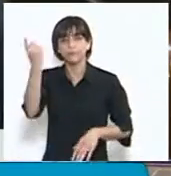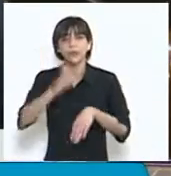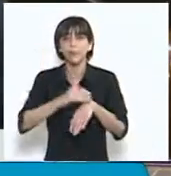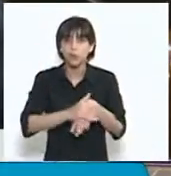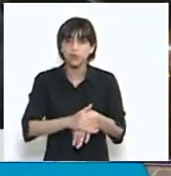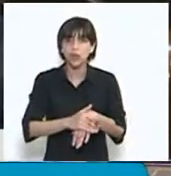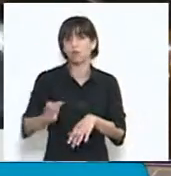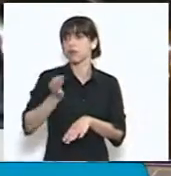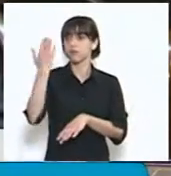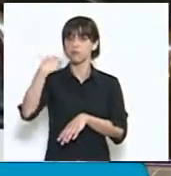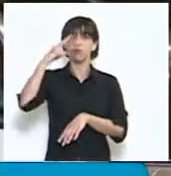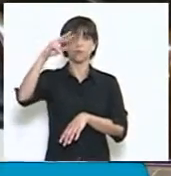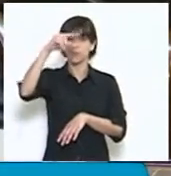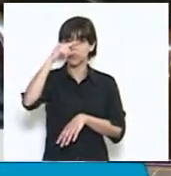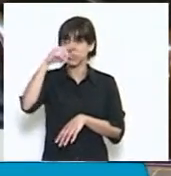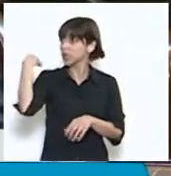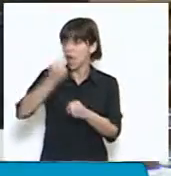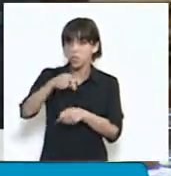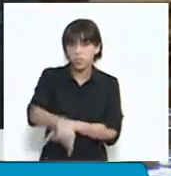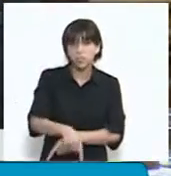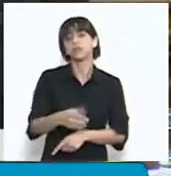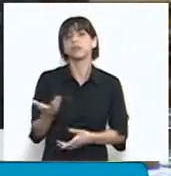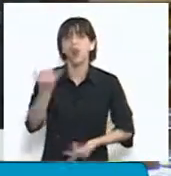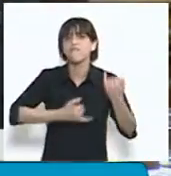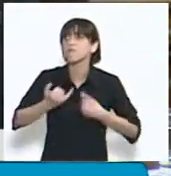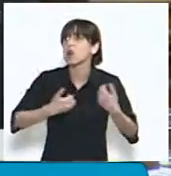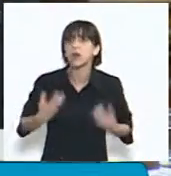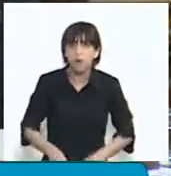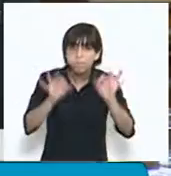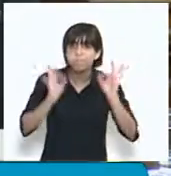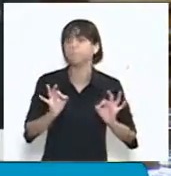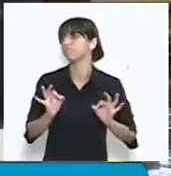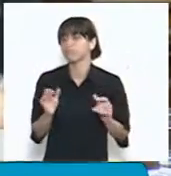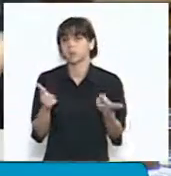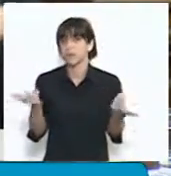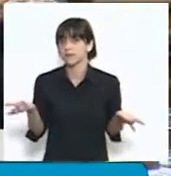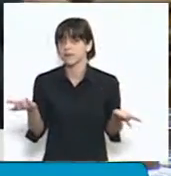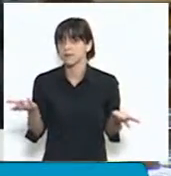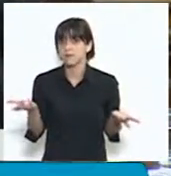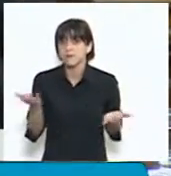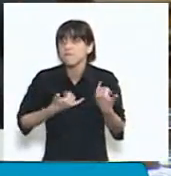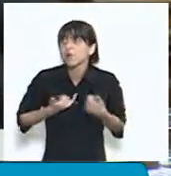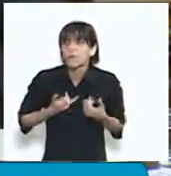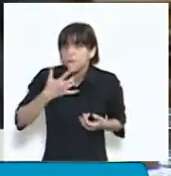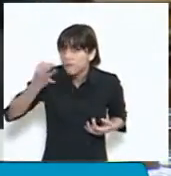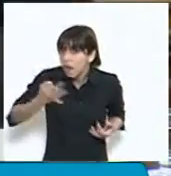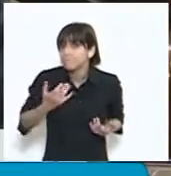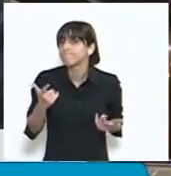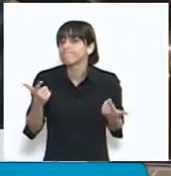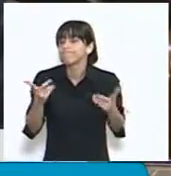2007 que no tenemos una información certera de lo que pasa. Señor